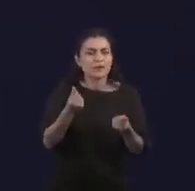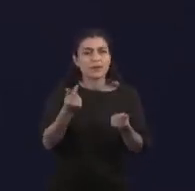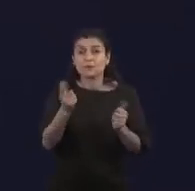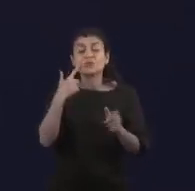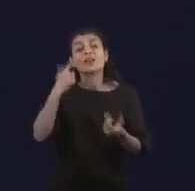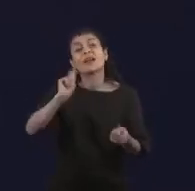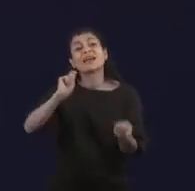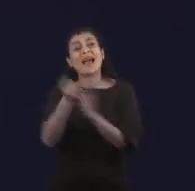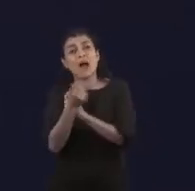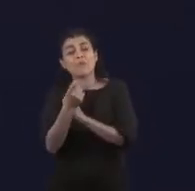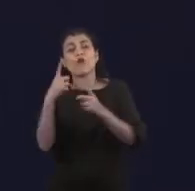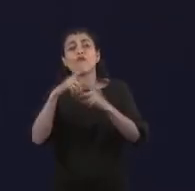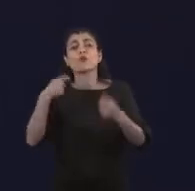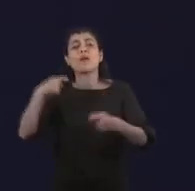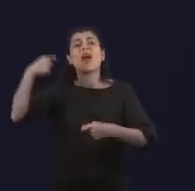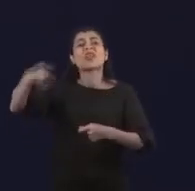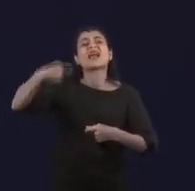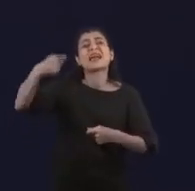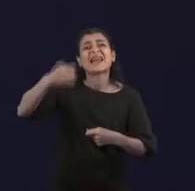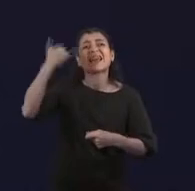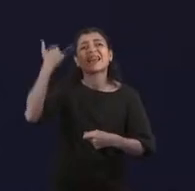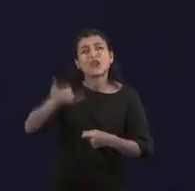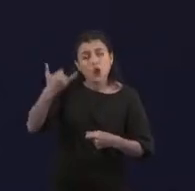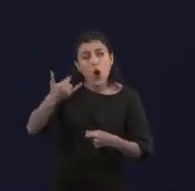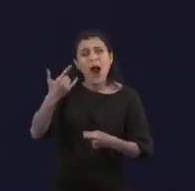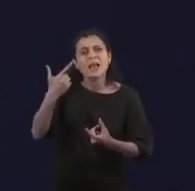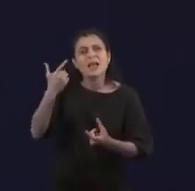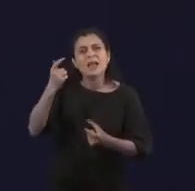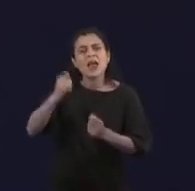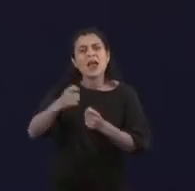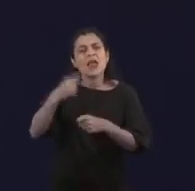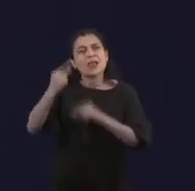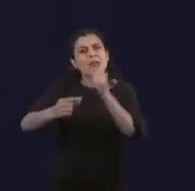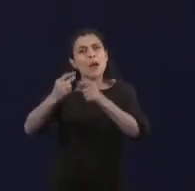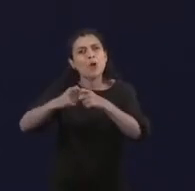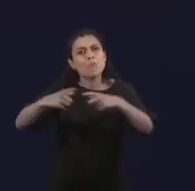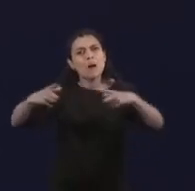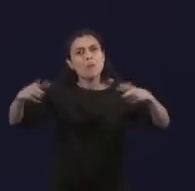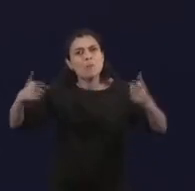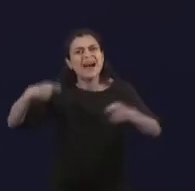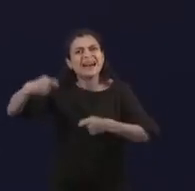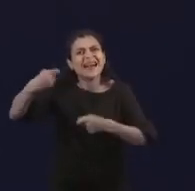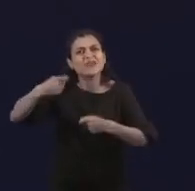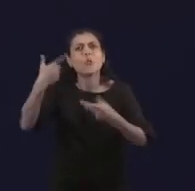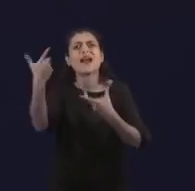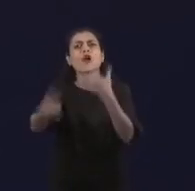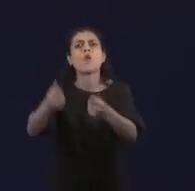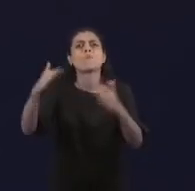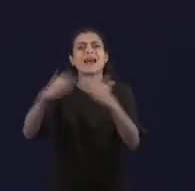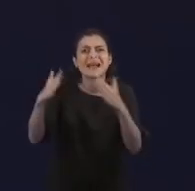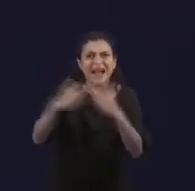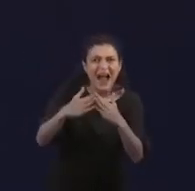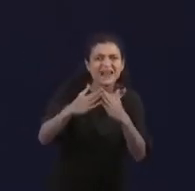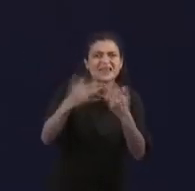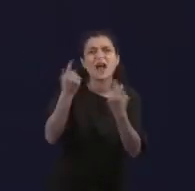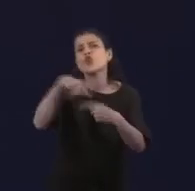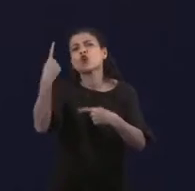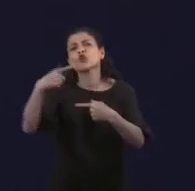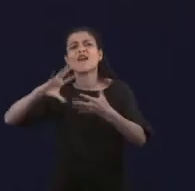crédito disponible, no solo que está aumentando, lo ves en los créditos hipotecarios, pero también lo ves en el resto de la cartera de